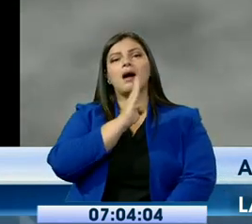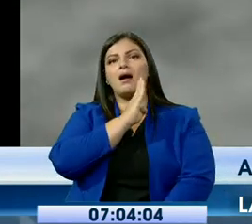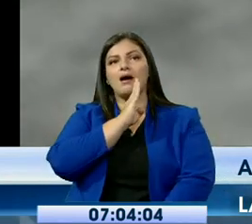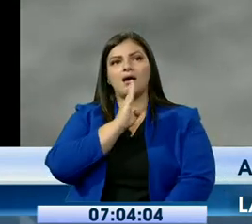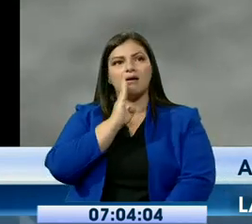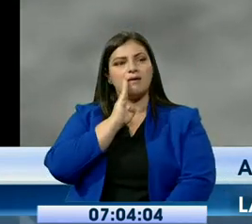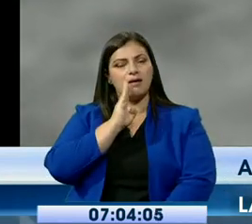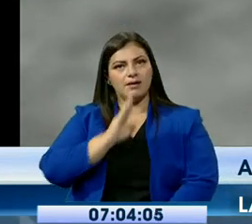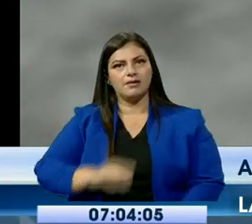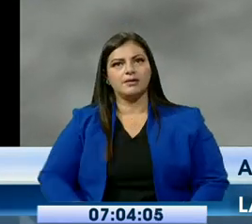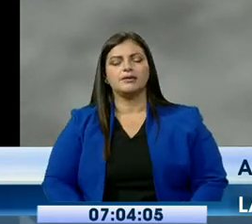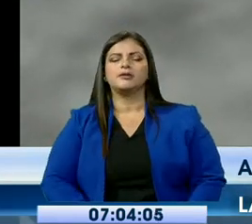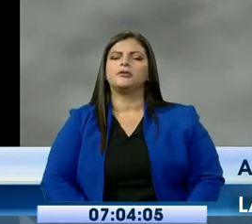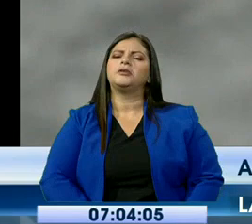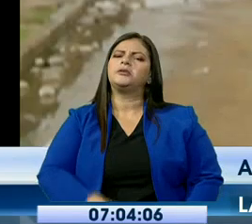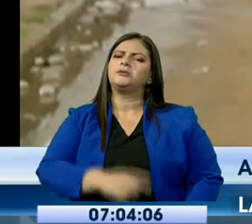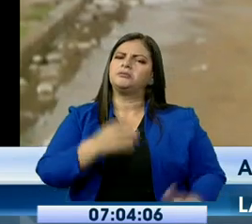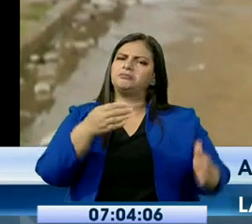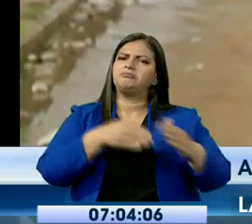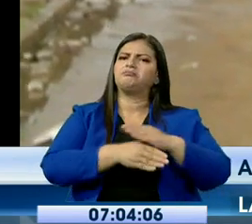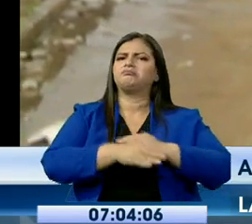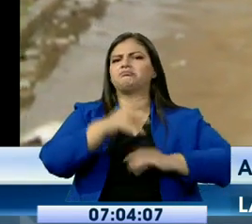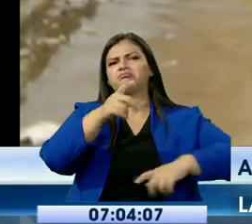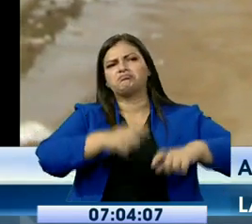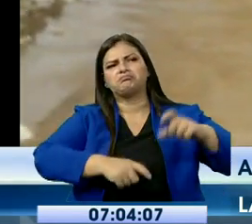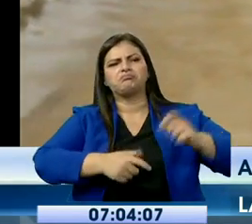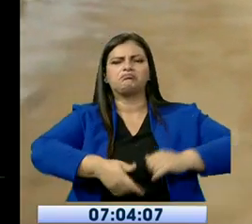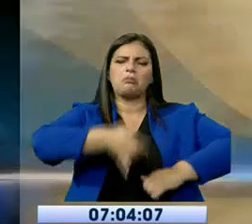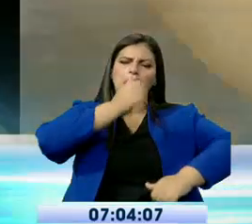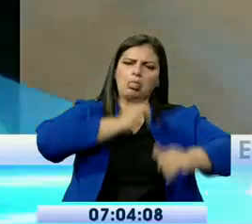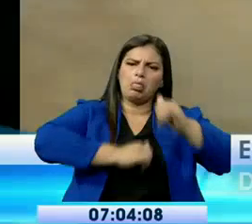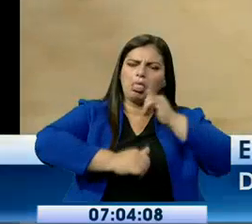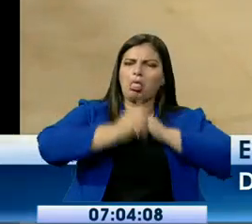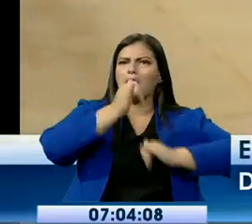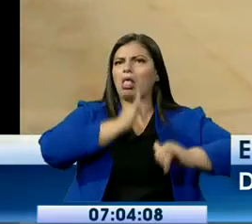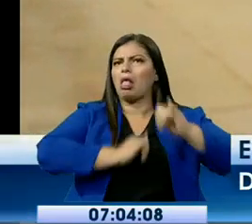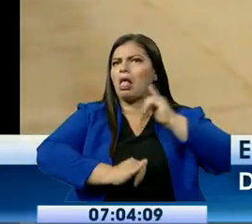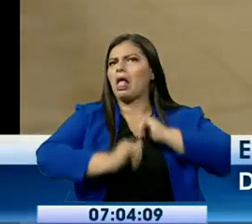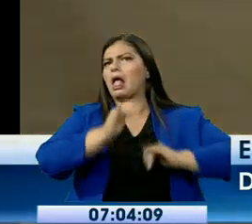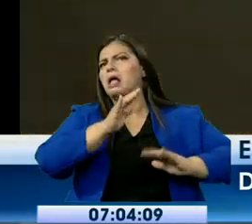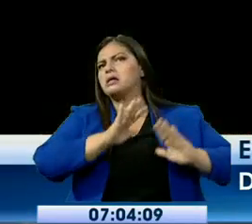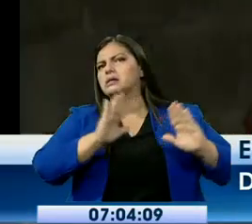un ciudadano tirado cerca de la vereda y con un disparo en la cabeza. El señor ha estado